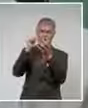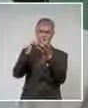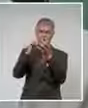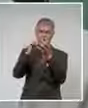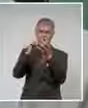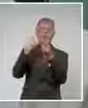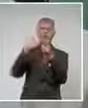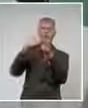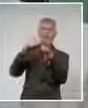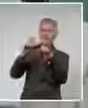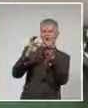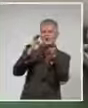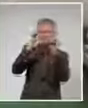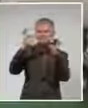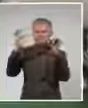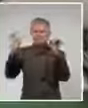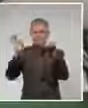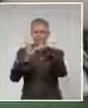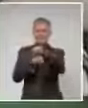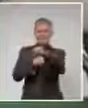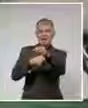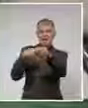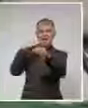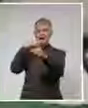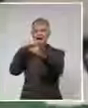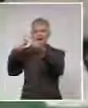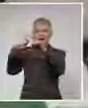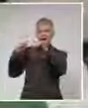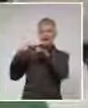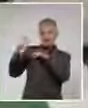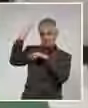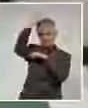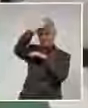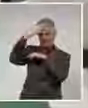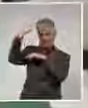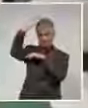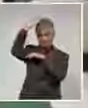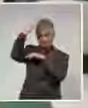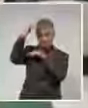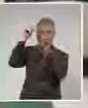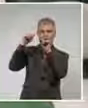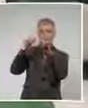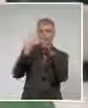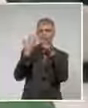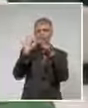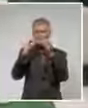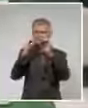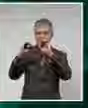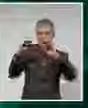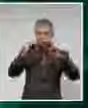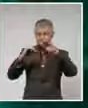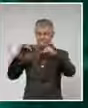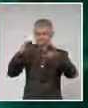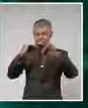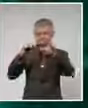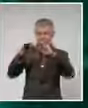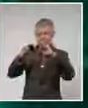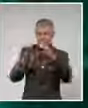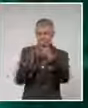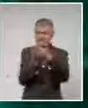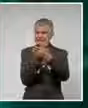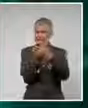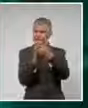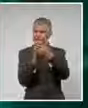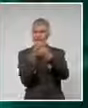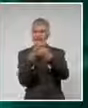vasos arteriales que venían de diferentes regiones. Fuimos disecando por planos y tratando de eliminar la